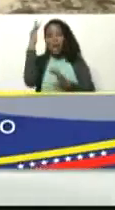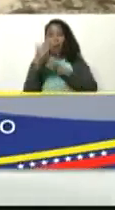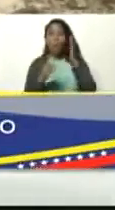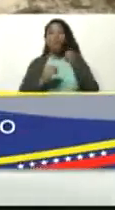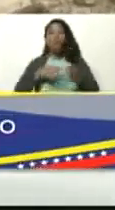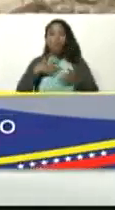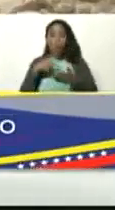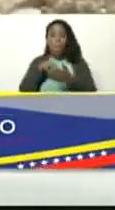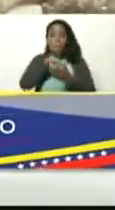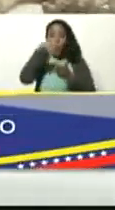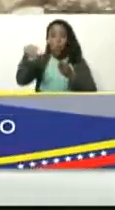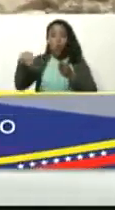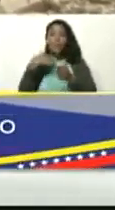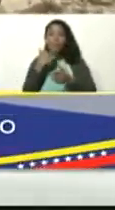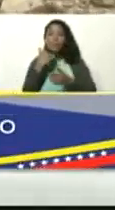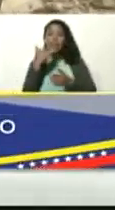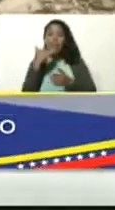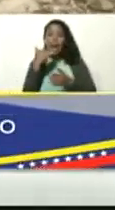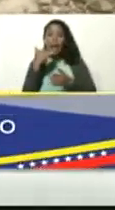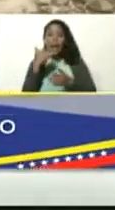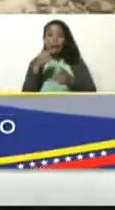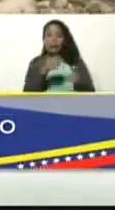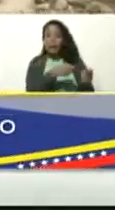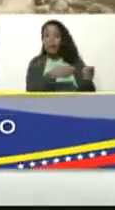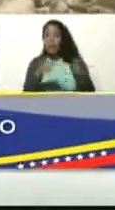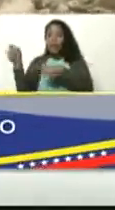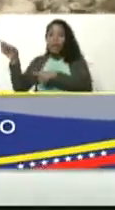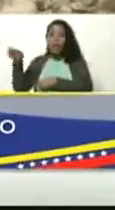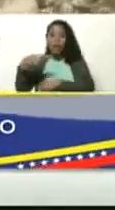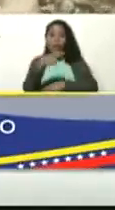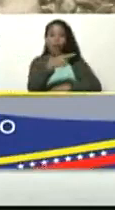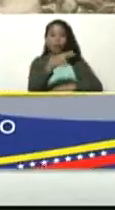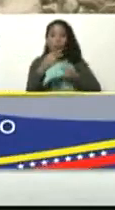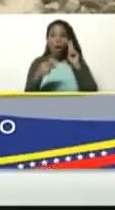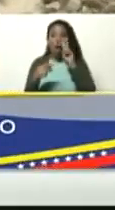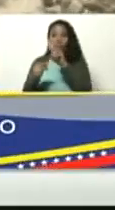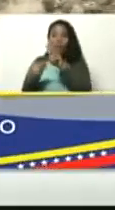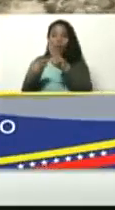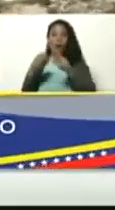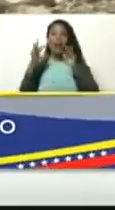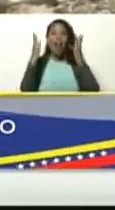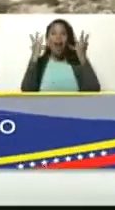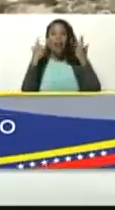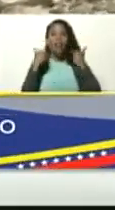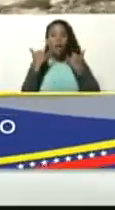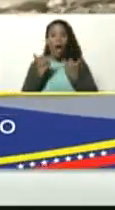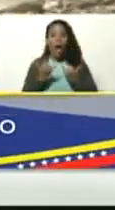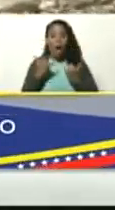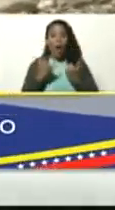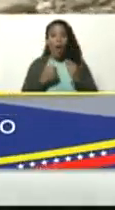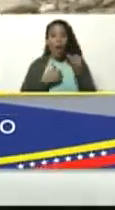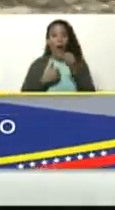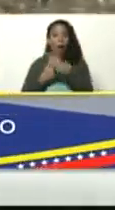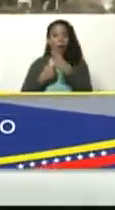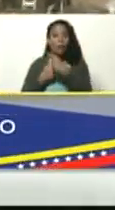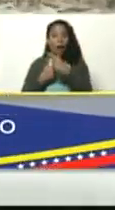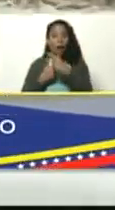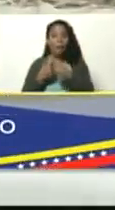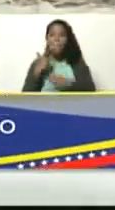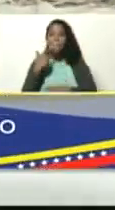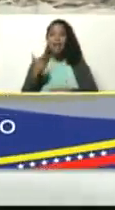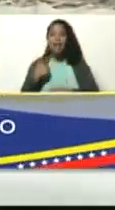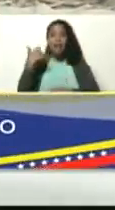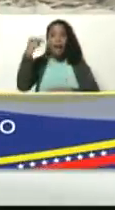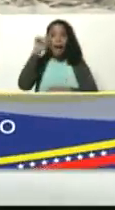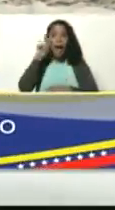pudo bajarse cuando ya se lo llevaba el alud. Ahí estuvimos viendo en el Castaño. Y ahora en el Castaño me dicen que